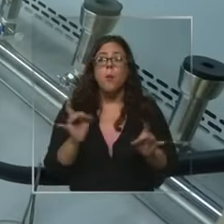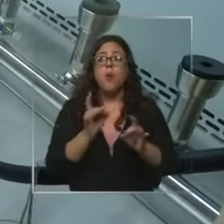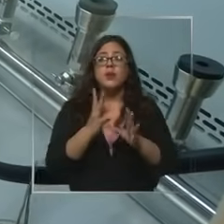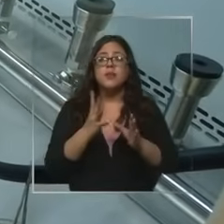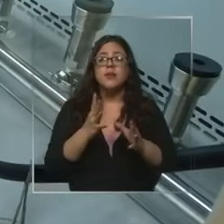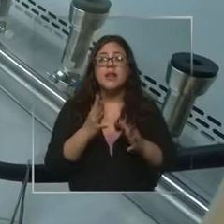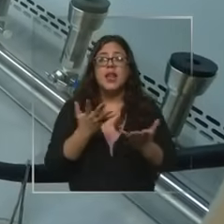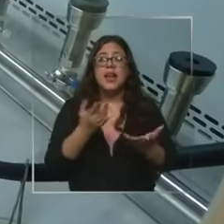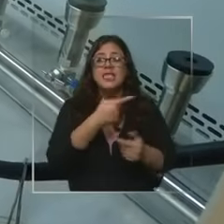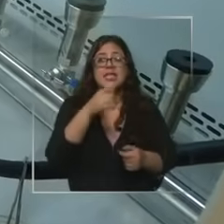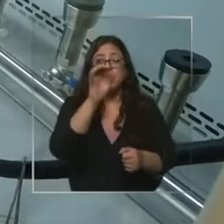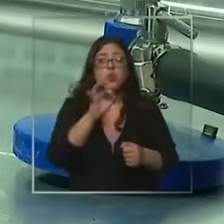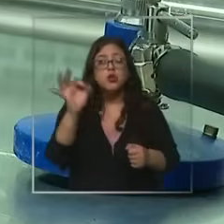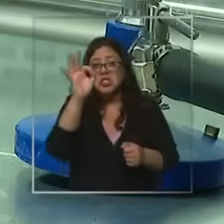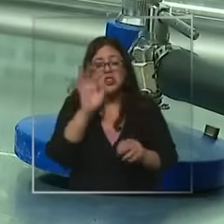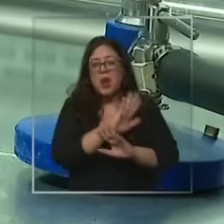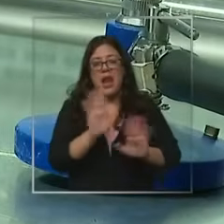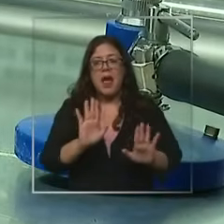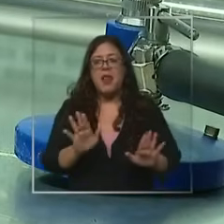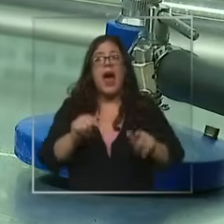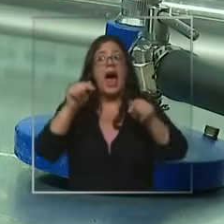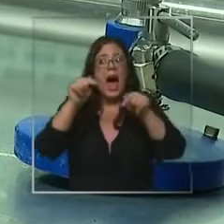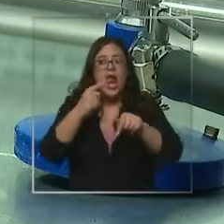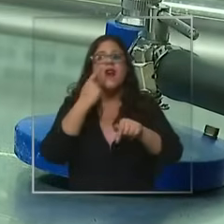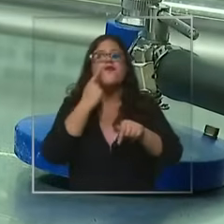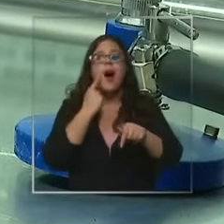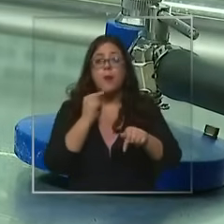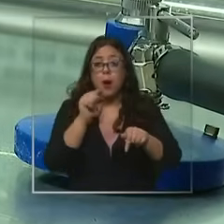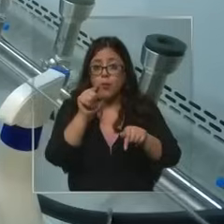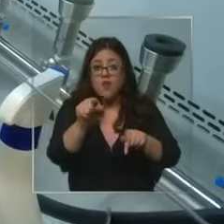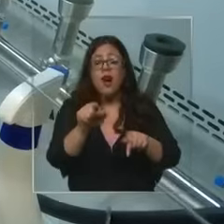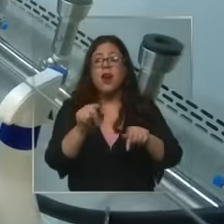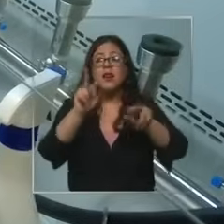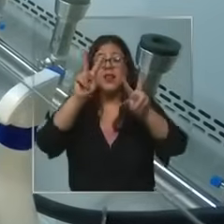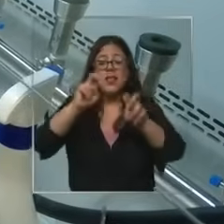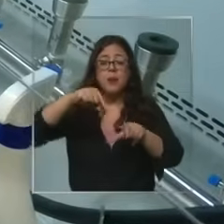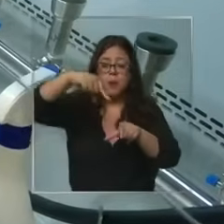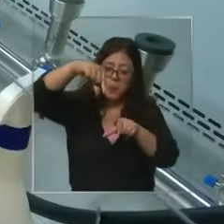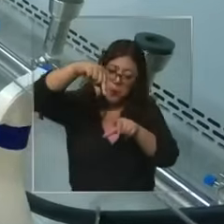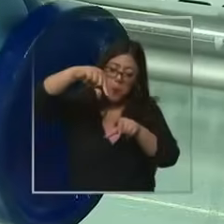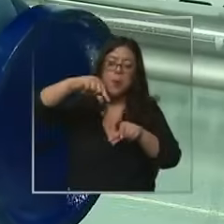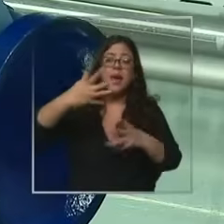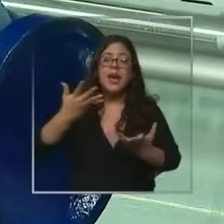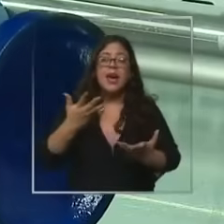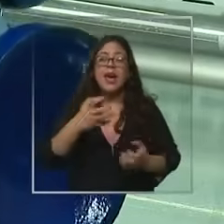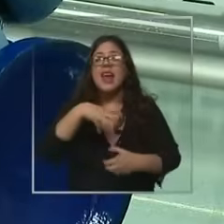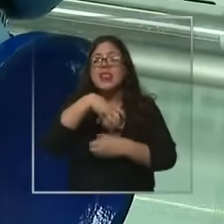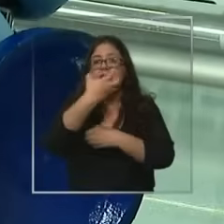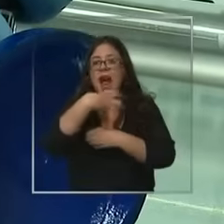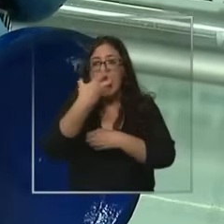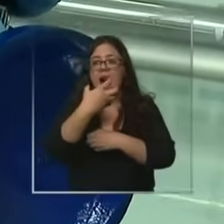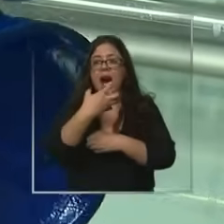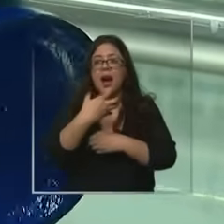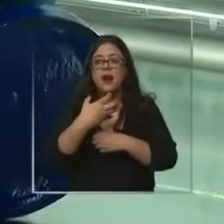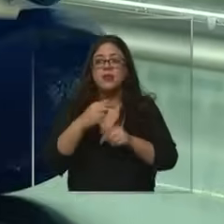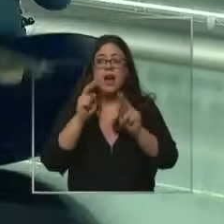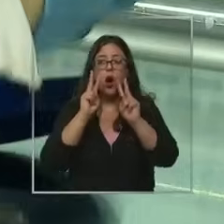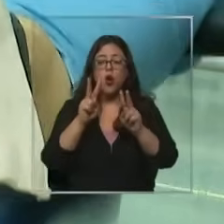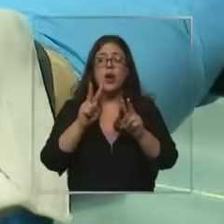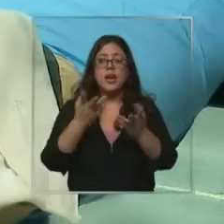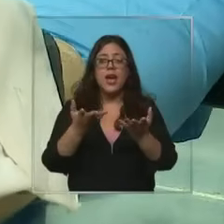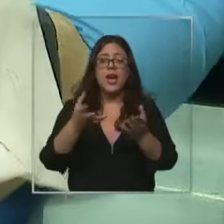acuosa 100% no se inflamaría nada. Y ahora ponemos a prueba la esencia de naranja. Vamos a ponerle fuego a esto,